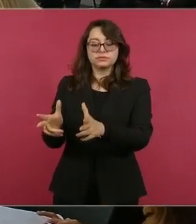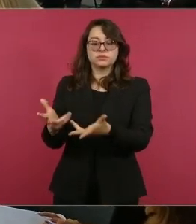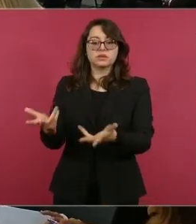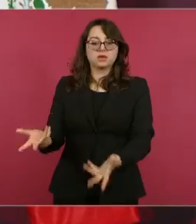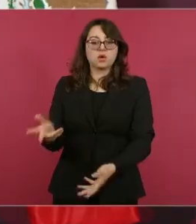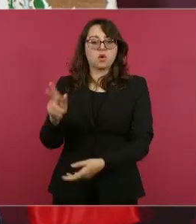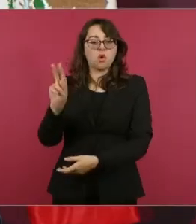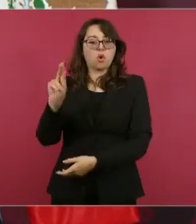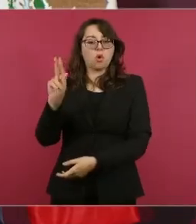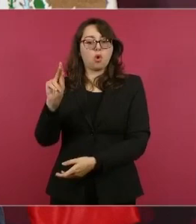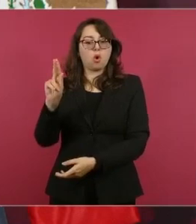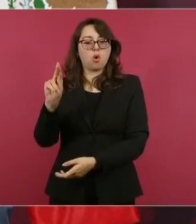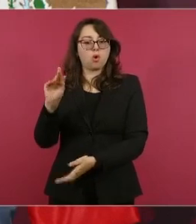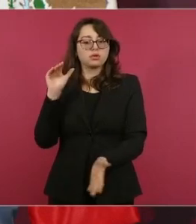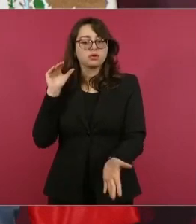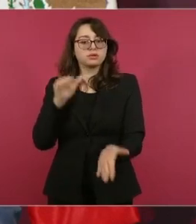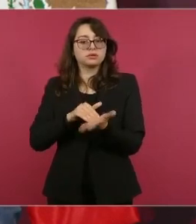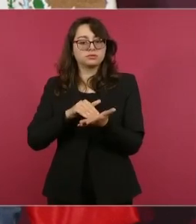80 mil